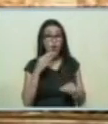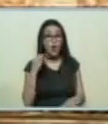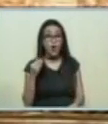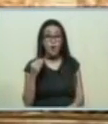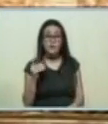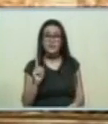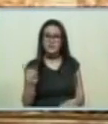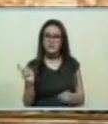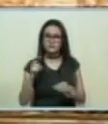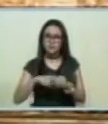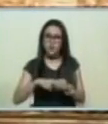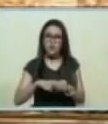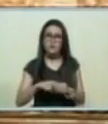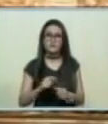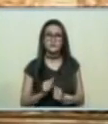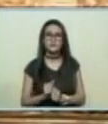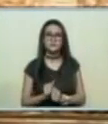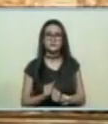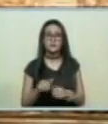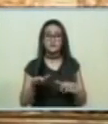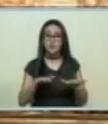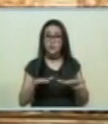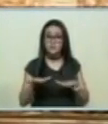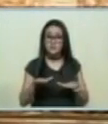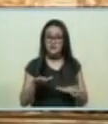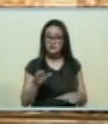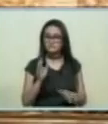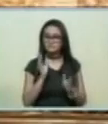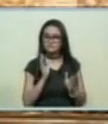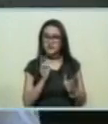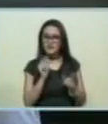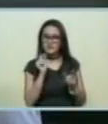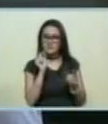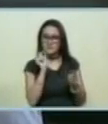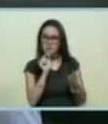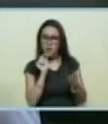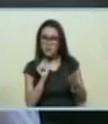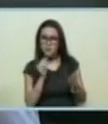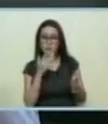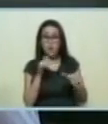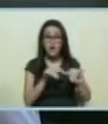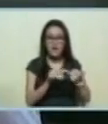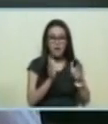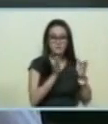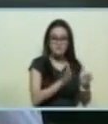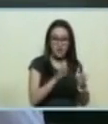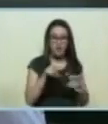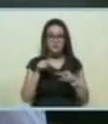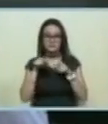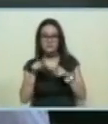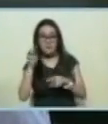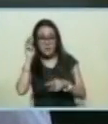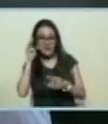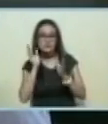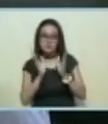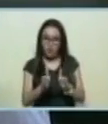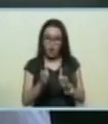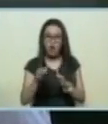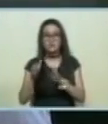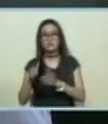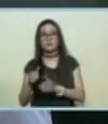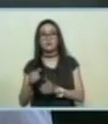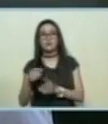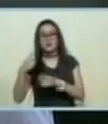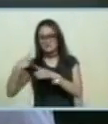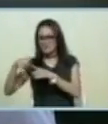juventud, los organicen por movimientos específicos, los movimientos de ingenieros, los movimientos de maestros, los